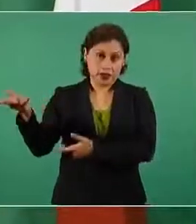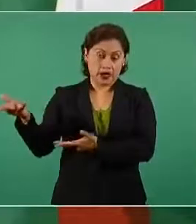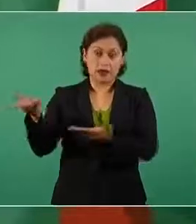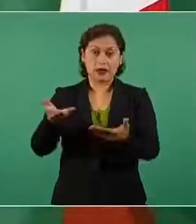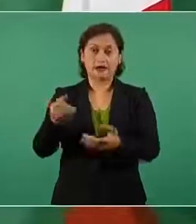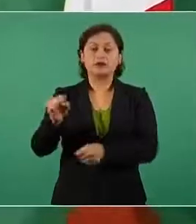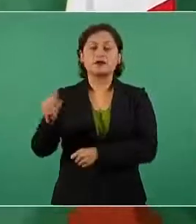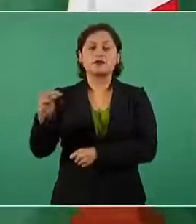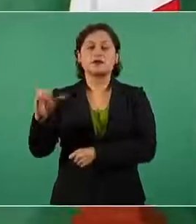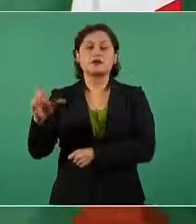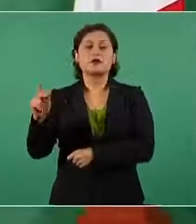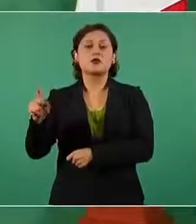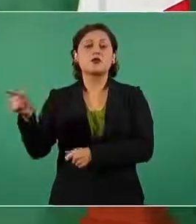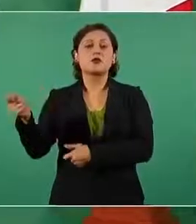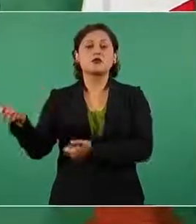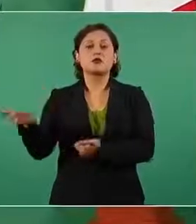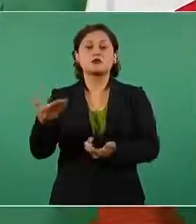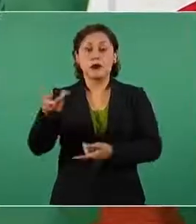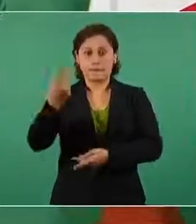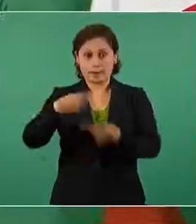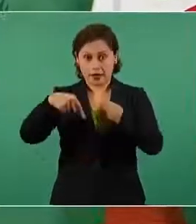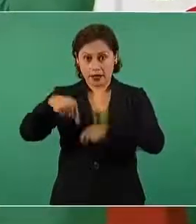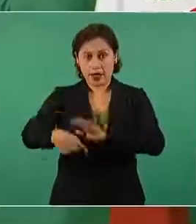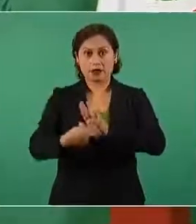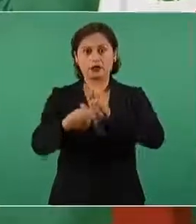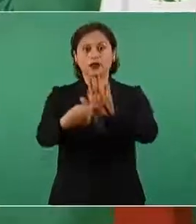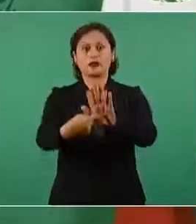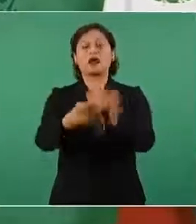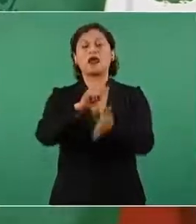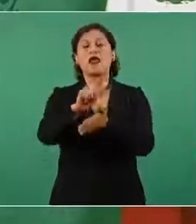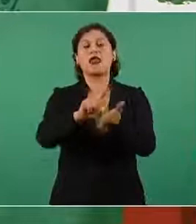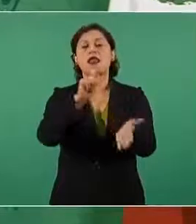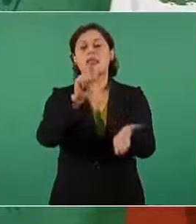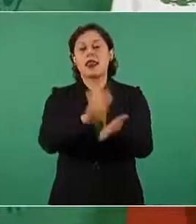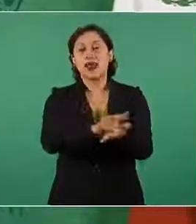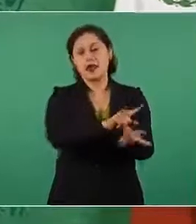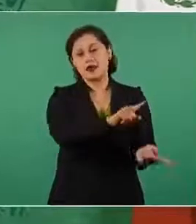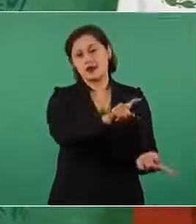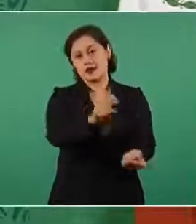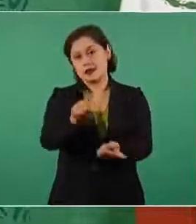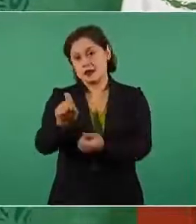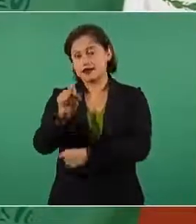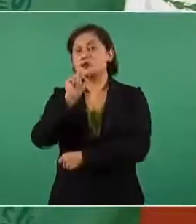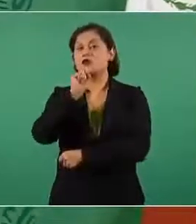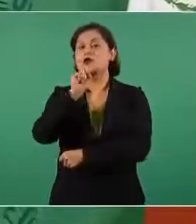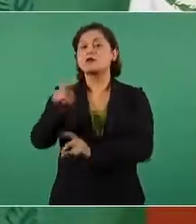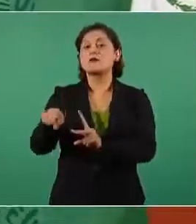proyecto, tanto de ley de ingreso como de presupuesto, para que todo el pueblo sepa